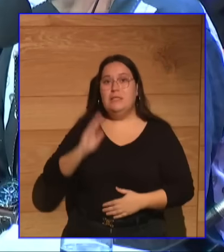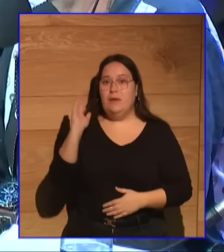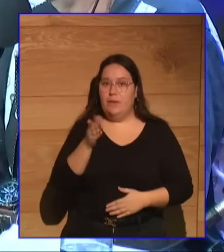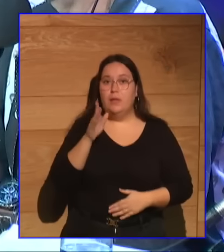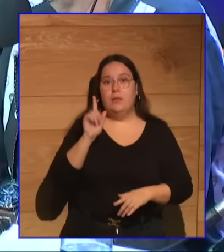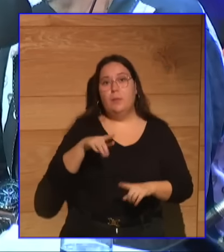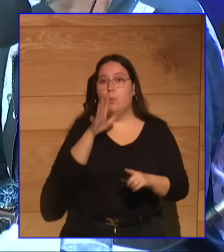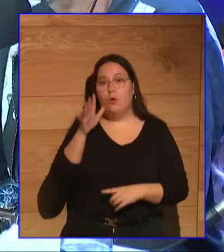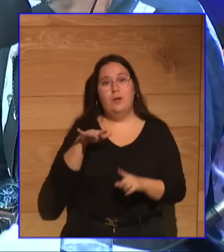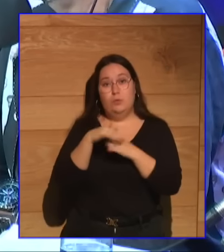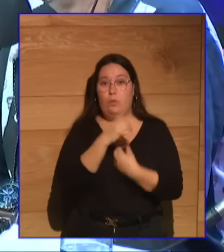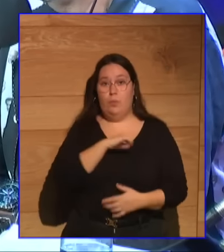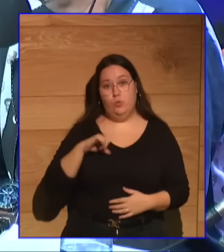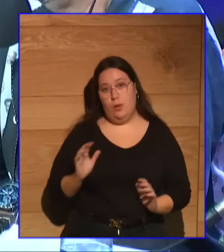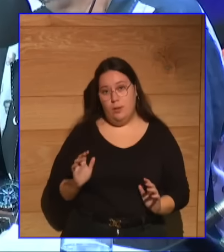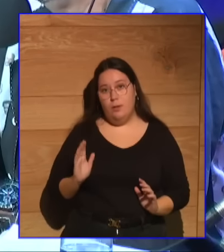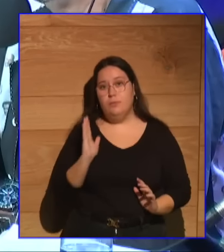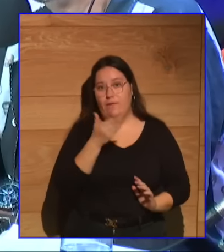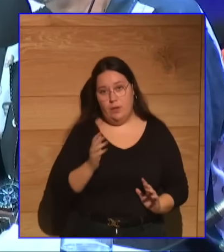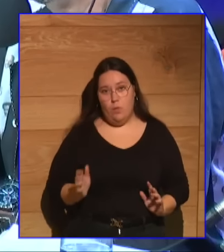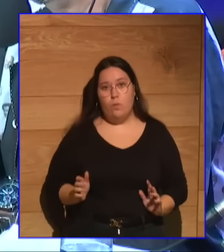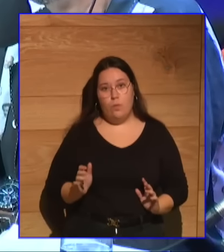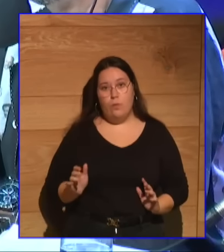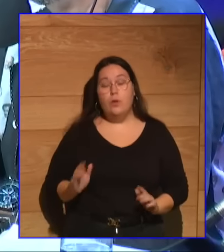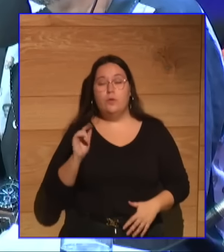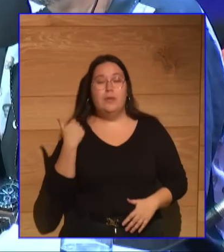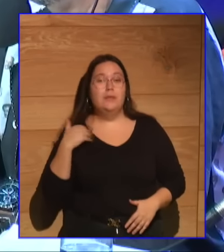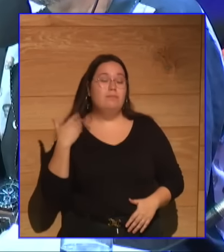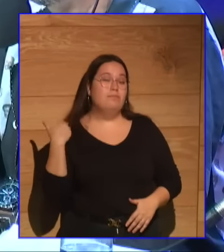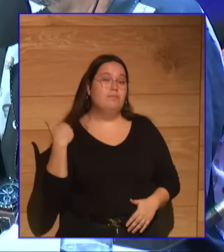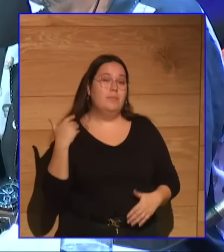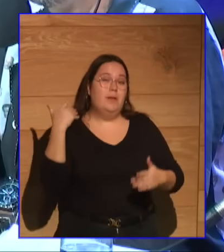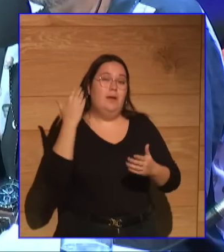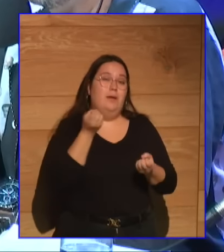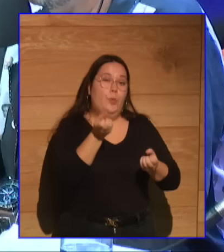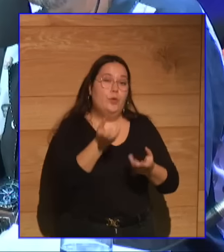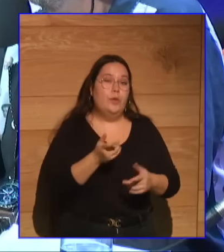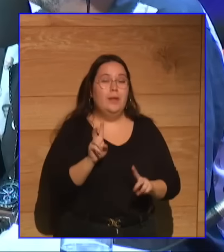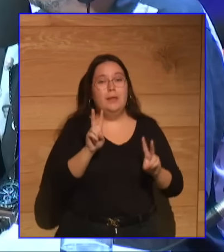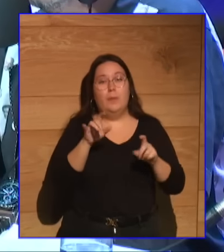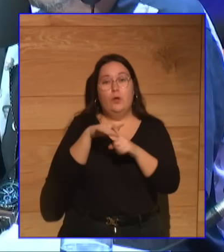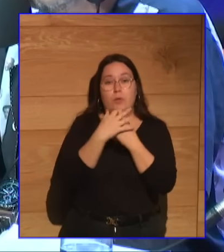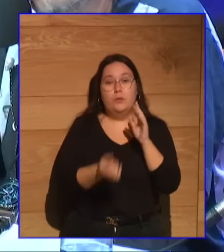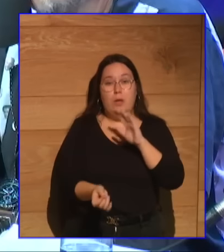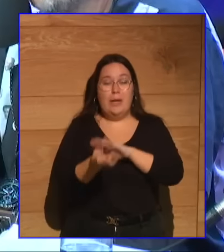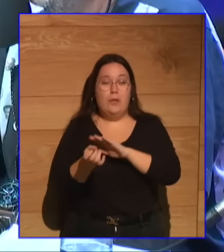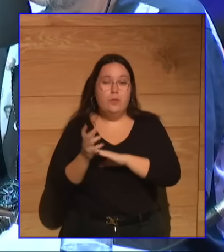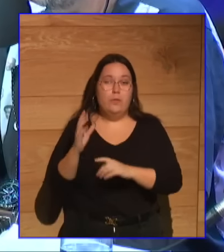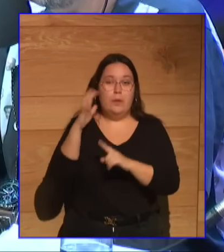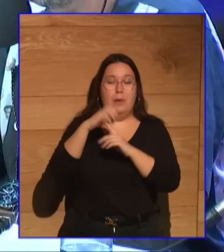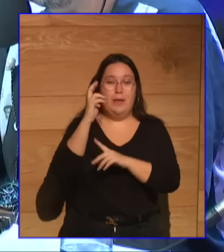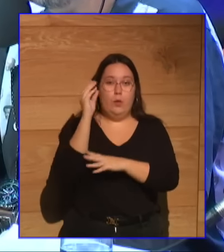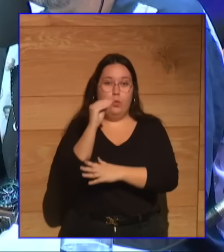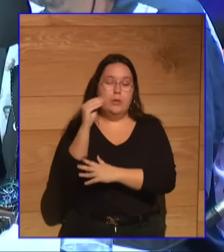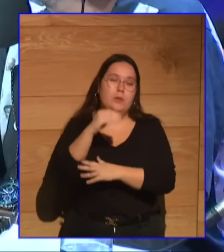por sus circunstancias personales. Quiero decir, ya habíamos contado cuál era el contexto de la creación de Parque Jurásico, cómo había habido